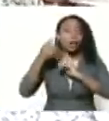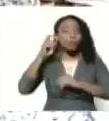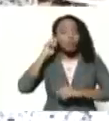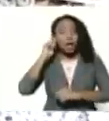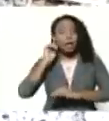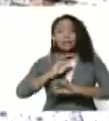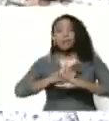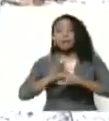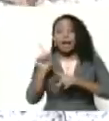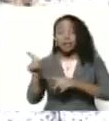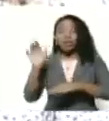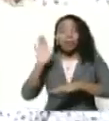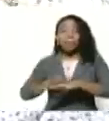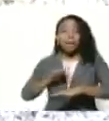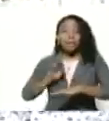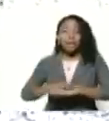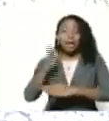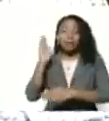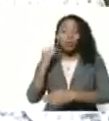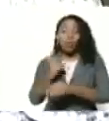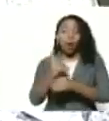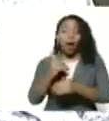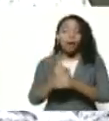ya son consecuencias.